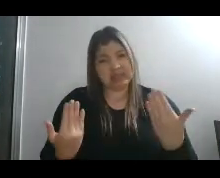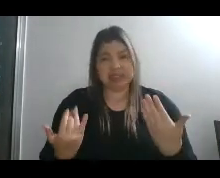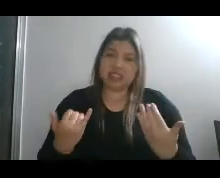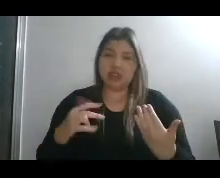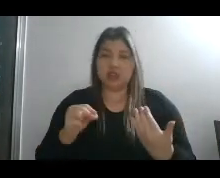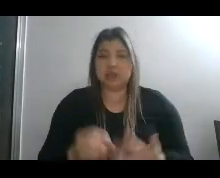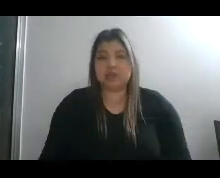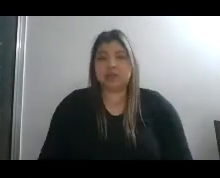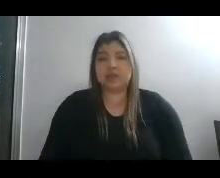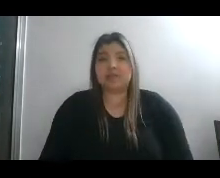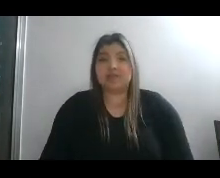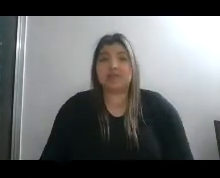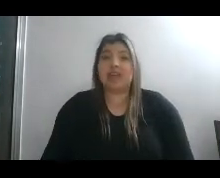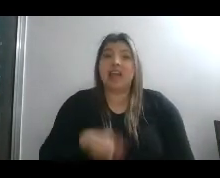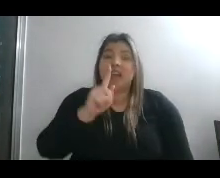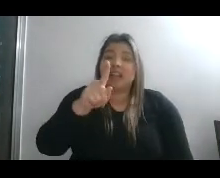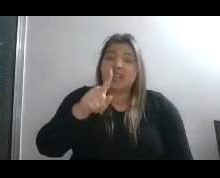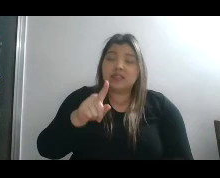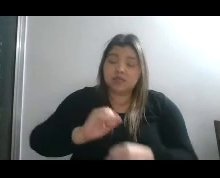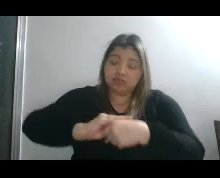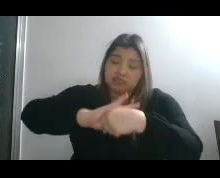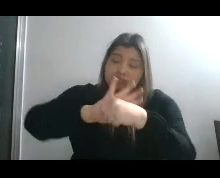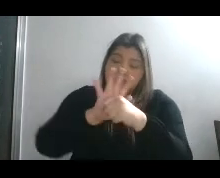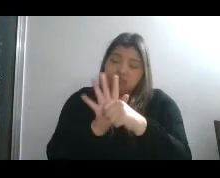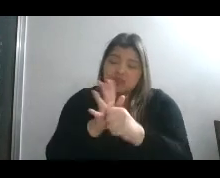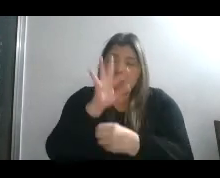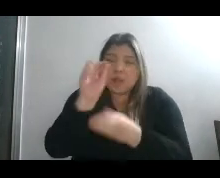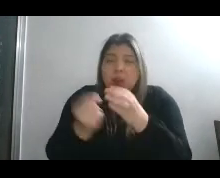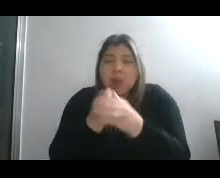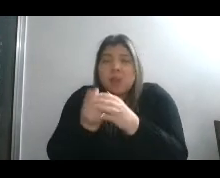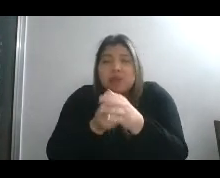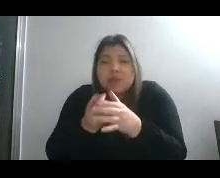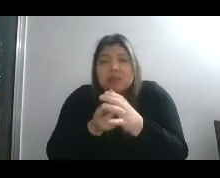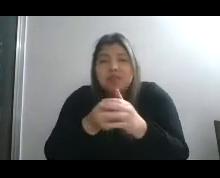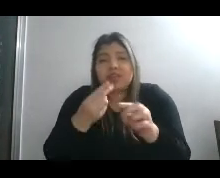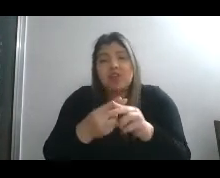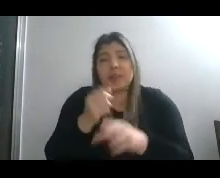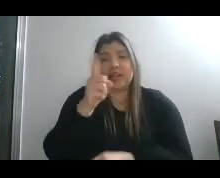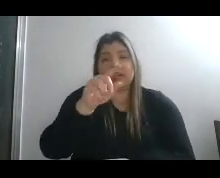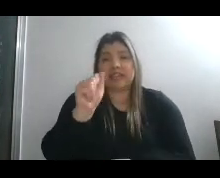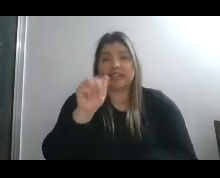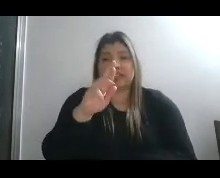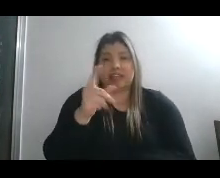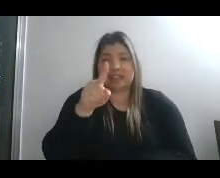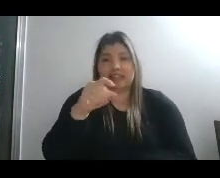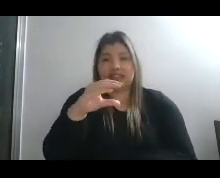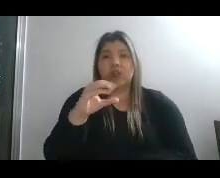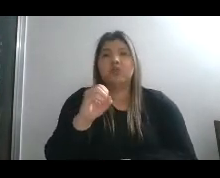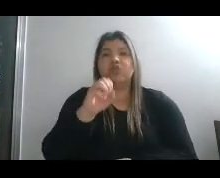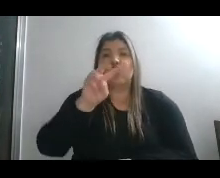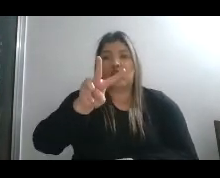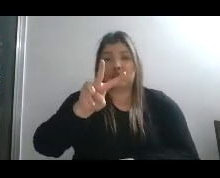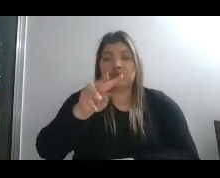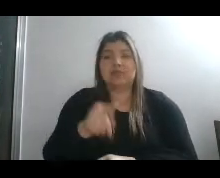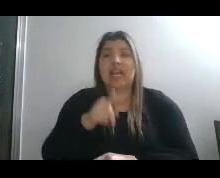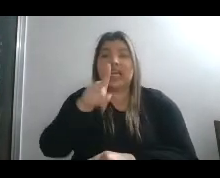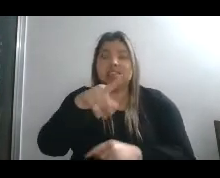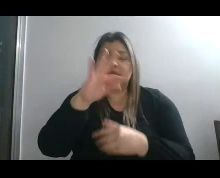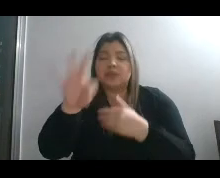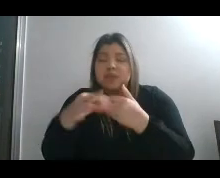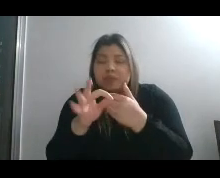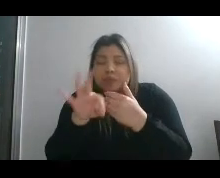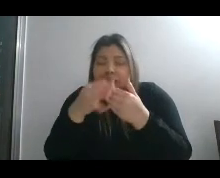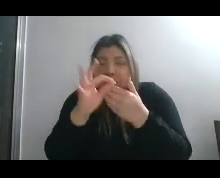SARS-CoV-2, que es el microorganismo que produce el COVID-19, es un virus, ¿cierto? Y ese virus trae una capita de grasa que